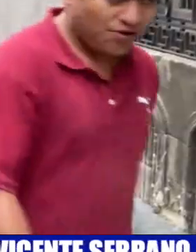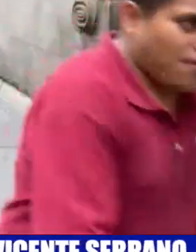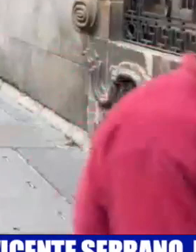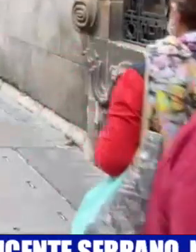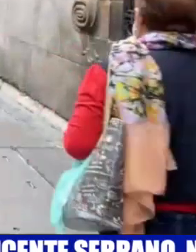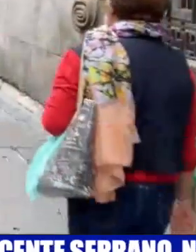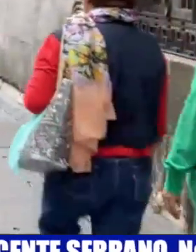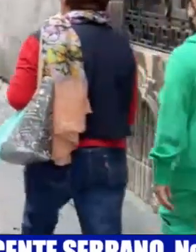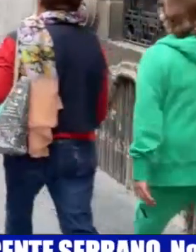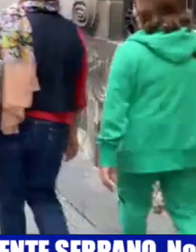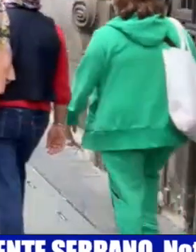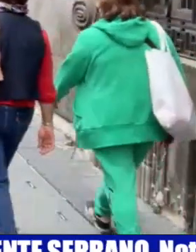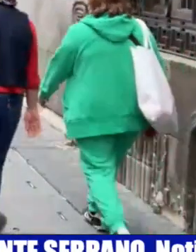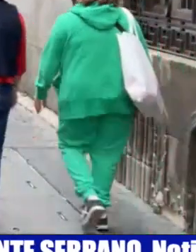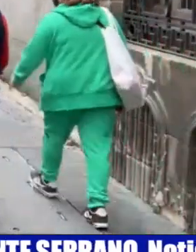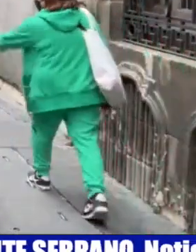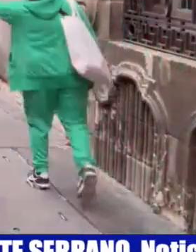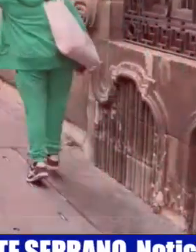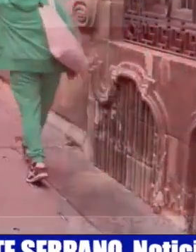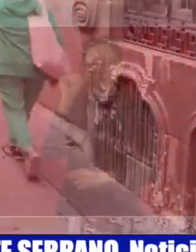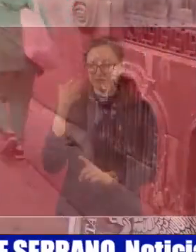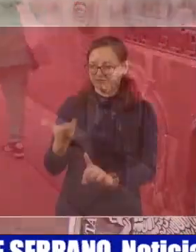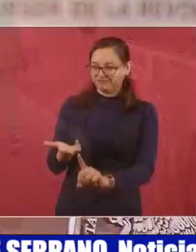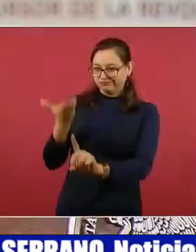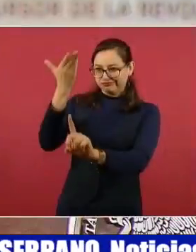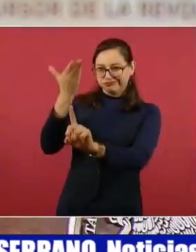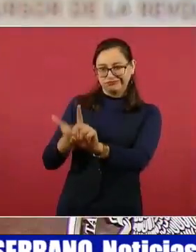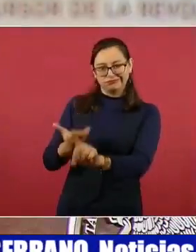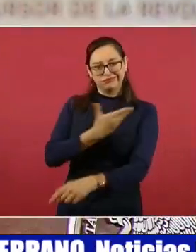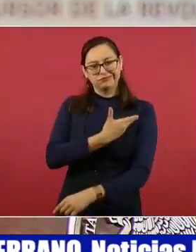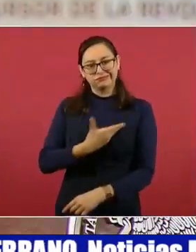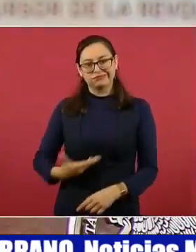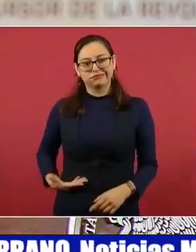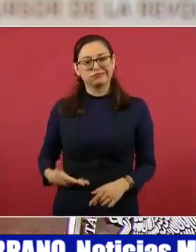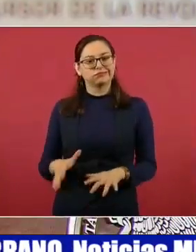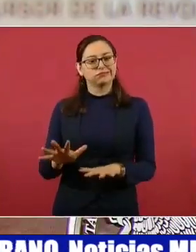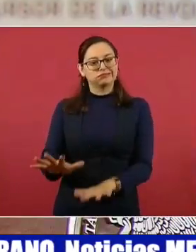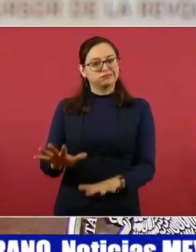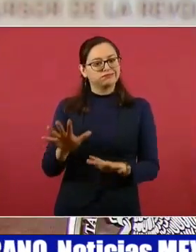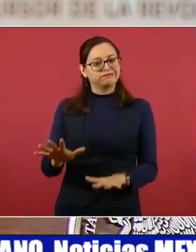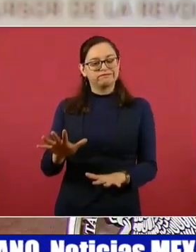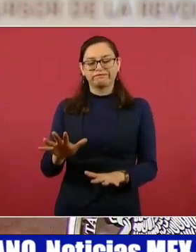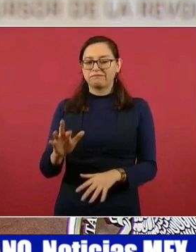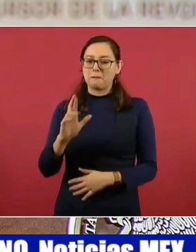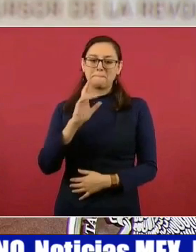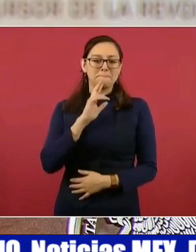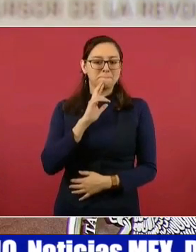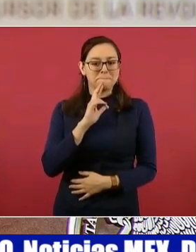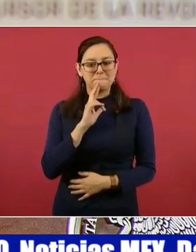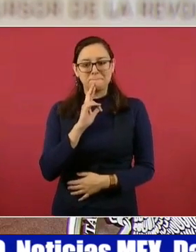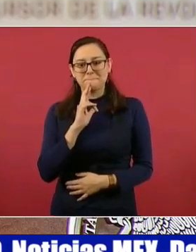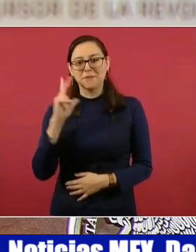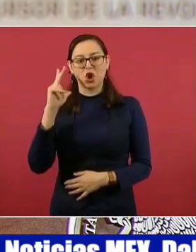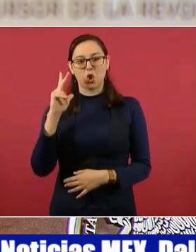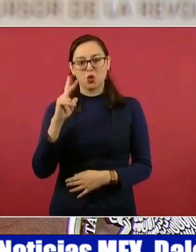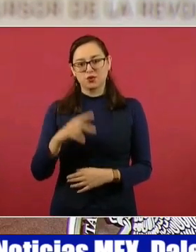Hoy el presidente habla del Poder Judicial, por ejemplo, y dice que